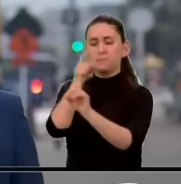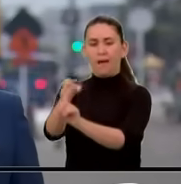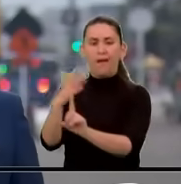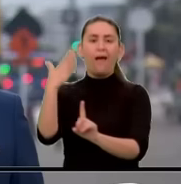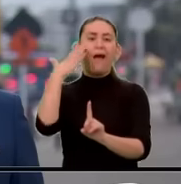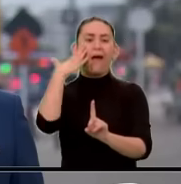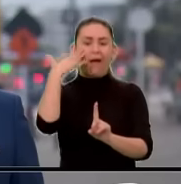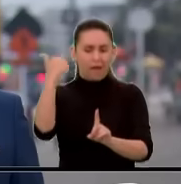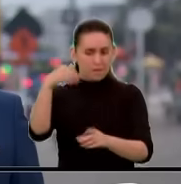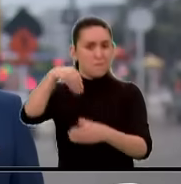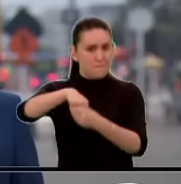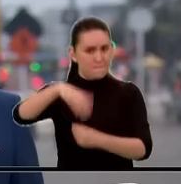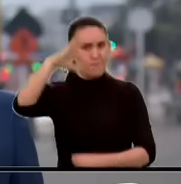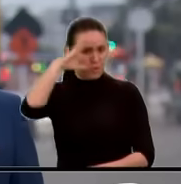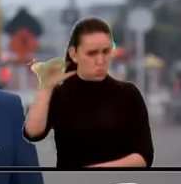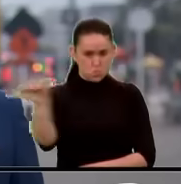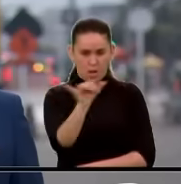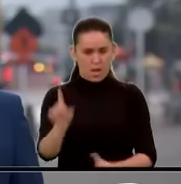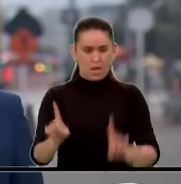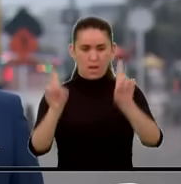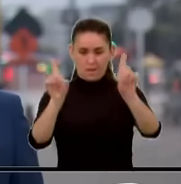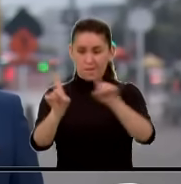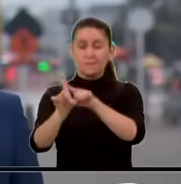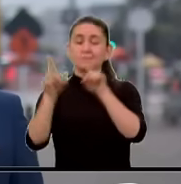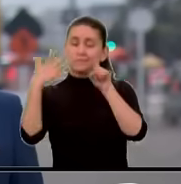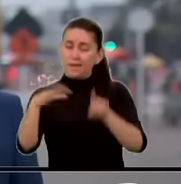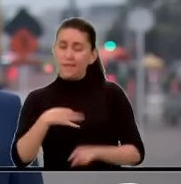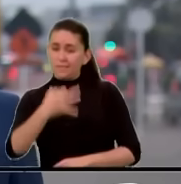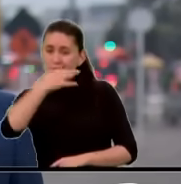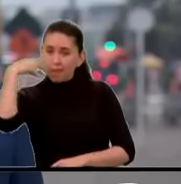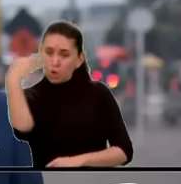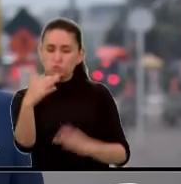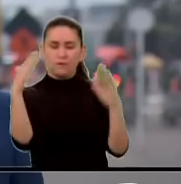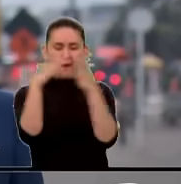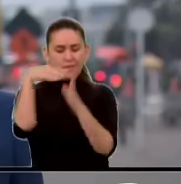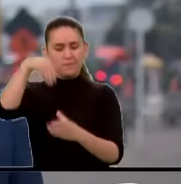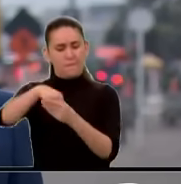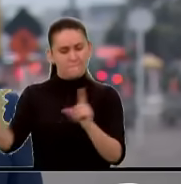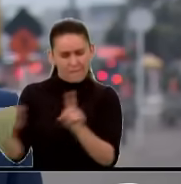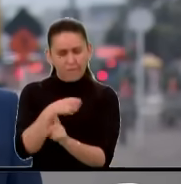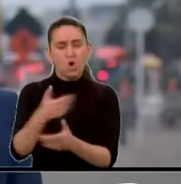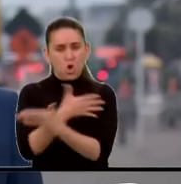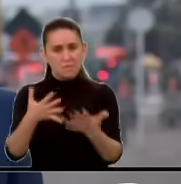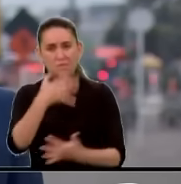denunciado violencia intrafamiliar, un delito que va en aumento y que a la fecha deja